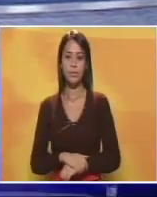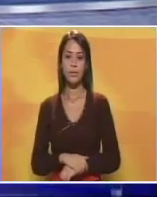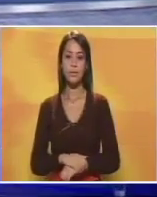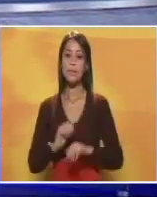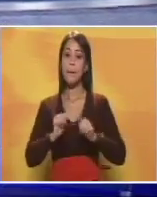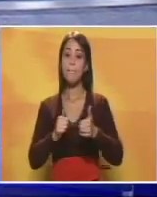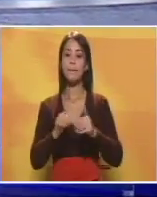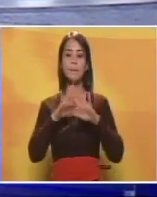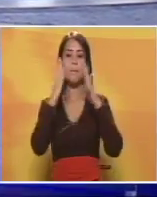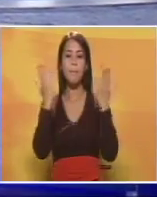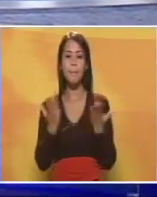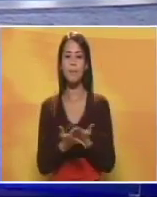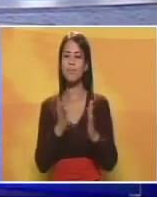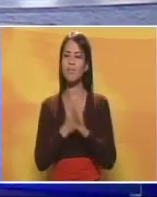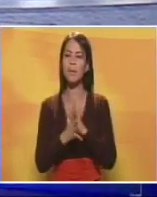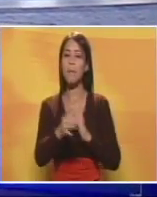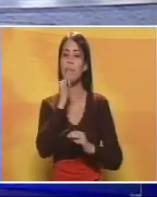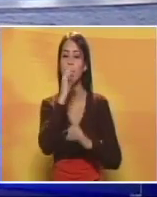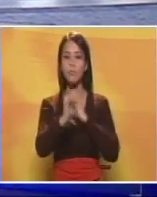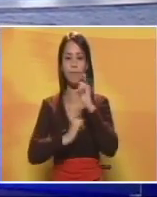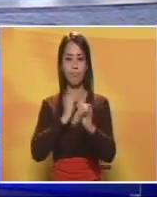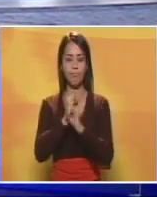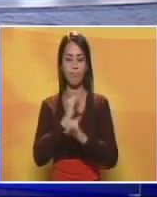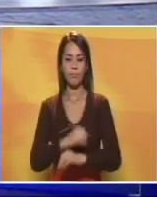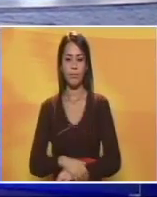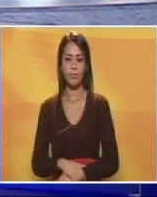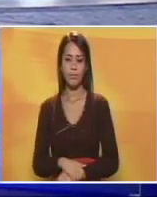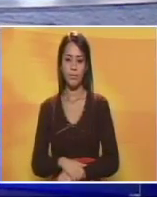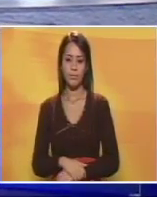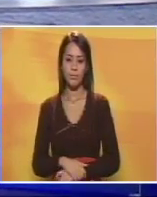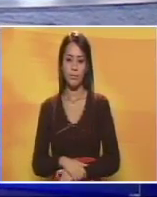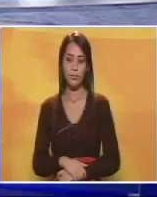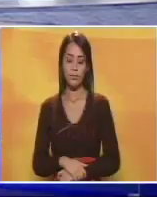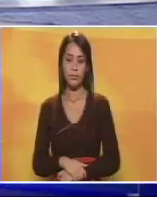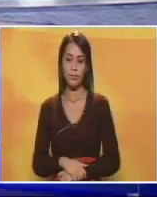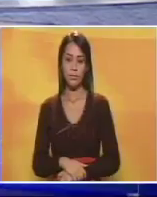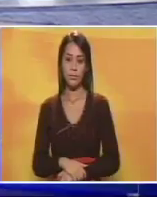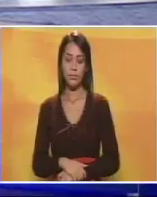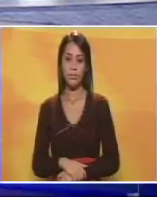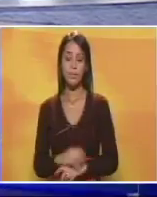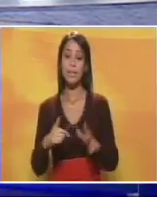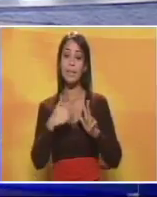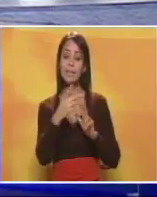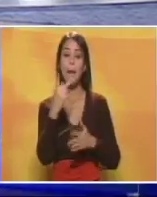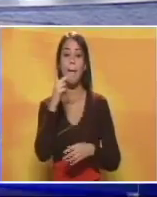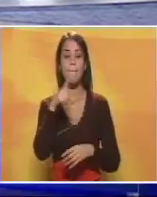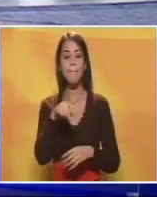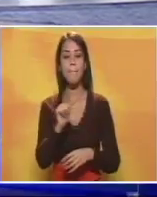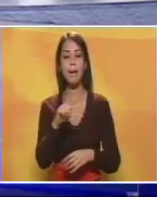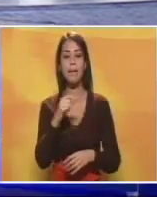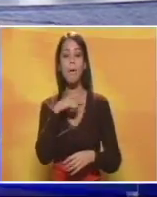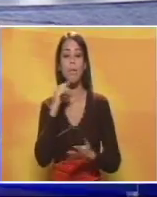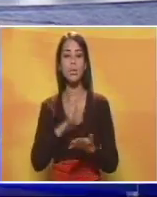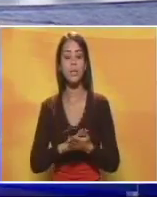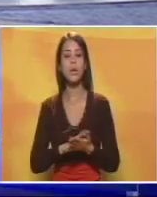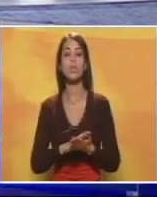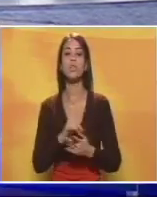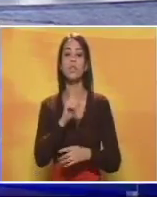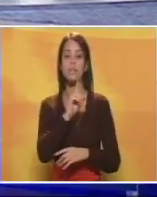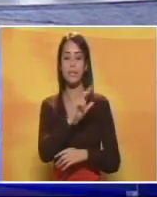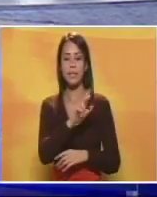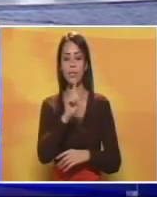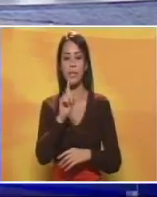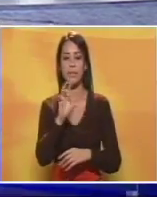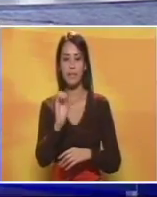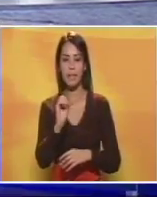Iniciamos el recorrido por las notas internacionales en lo que pasa en el mundo. Así es, Milagros. 3 palestinos murieron y otros 260 resultaron